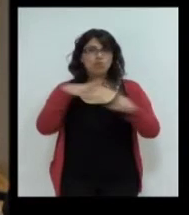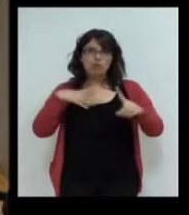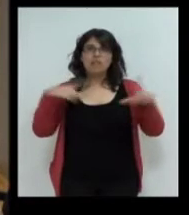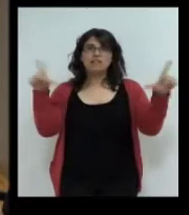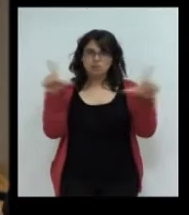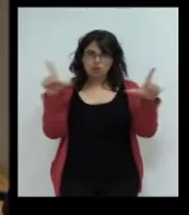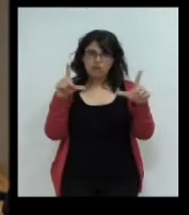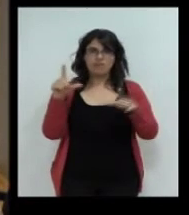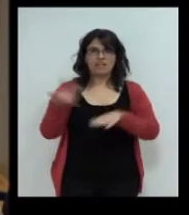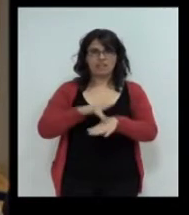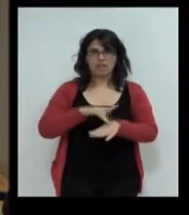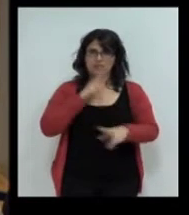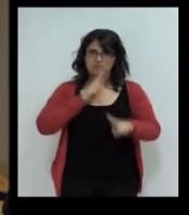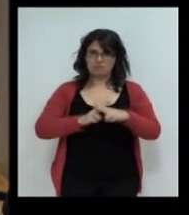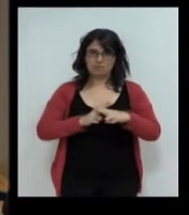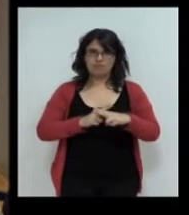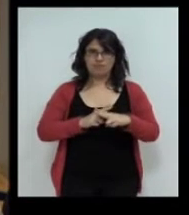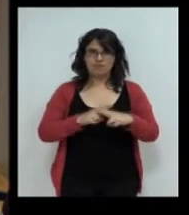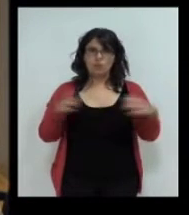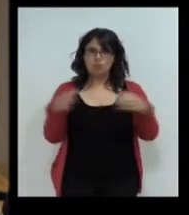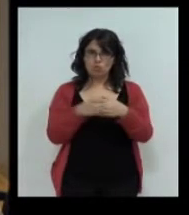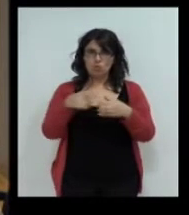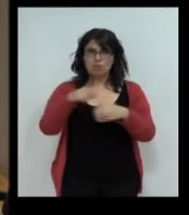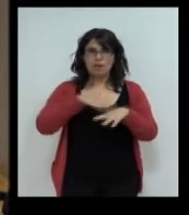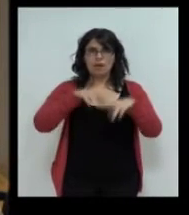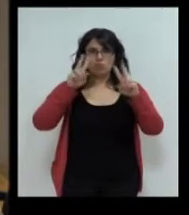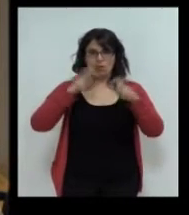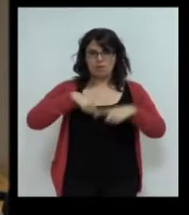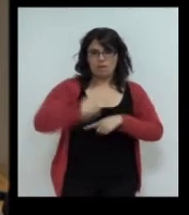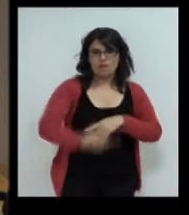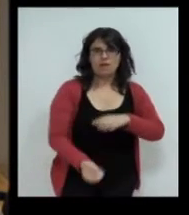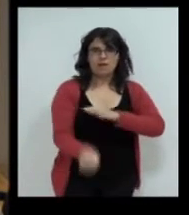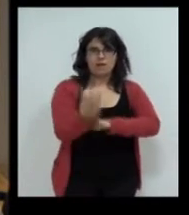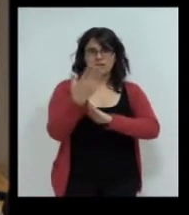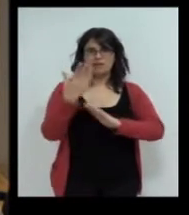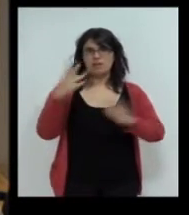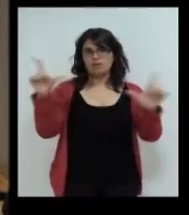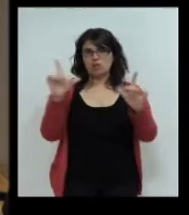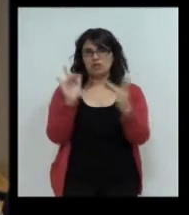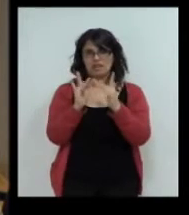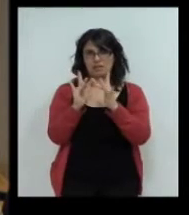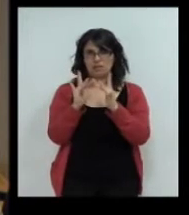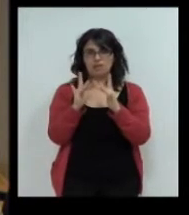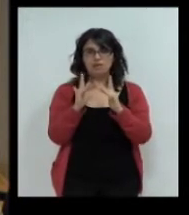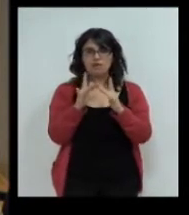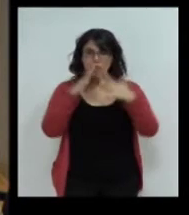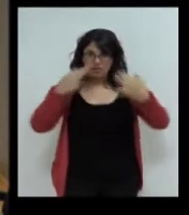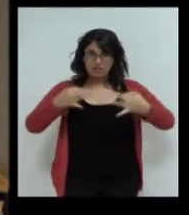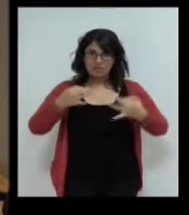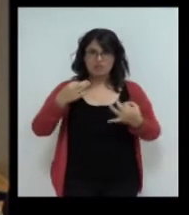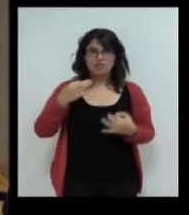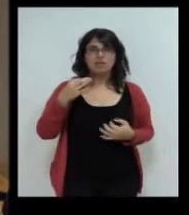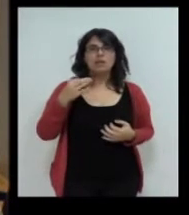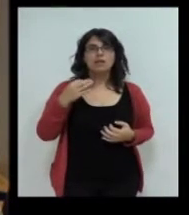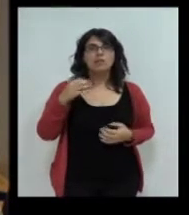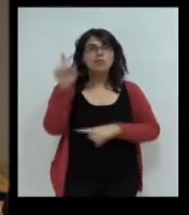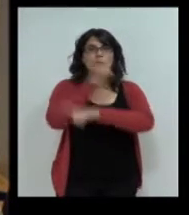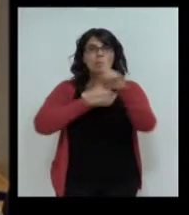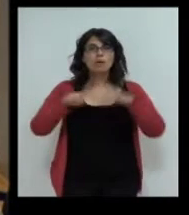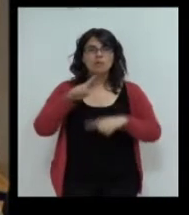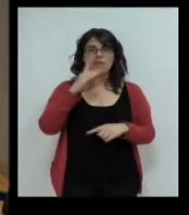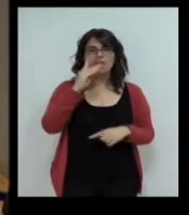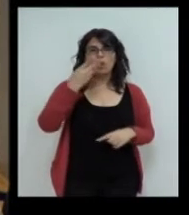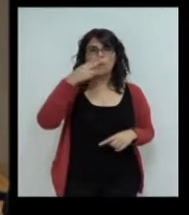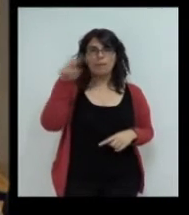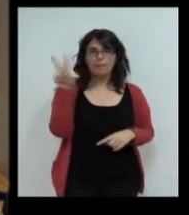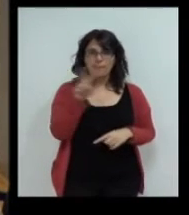Televisión Digital. Pero hay un grupo ahora mismo para la nueva generación de televisión interactiva, porque realmente DVB, el problema de la adopción de normas, y DVB ha ido